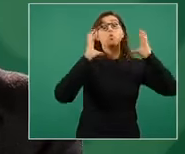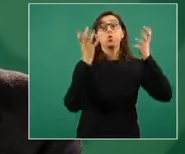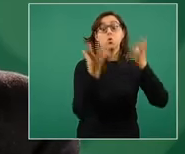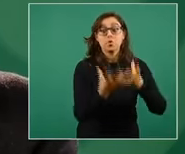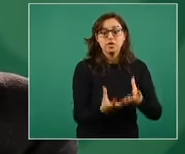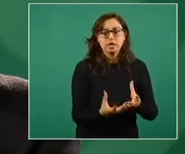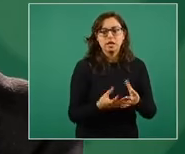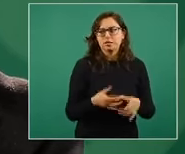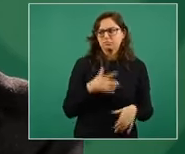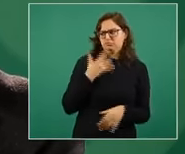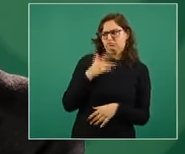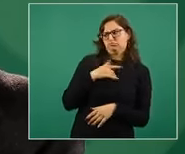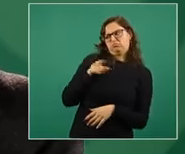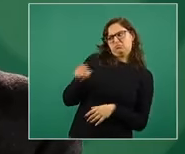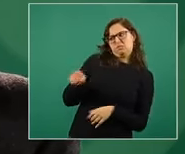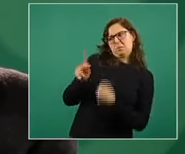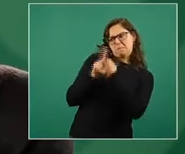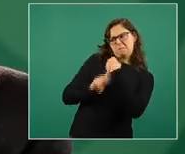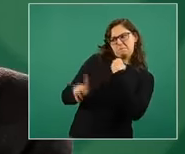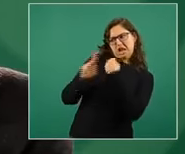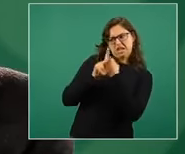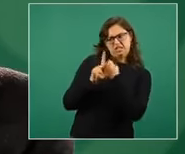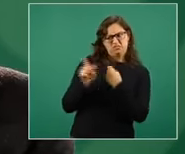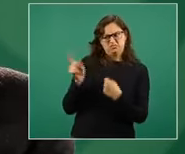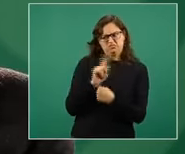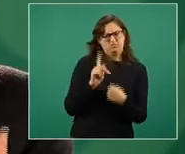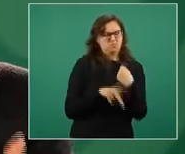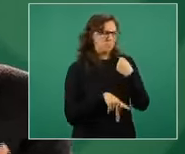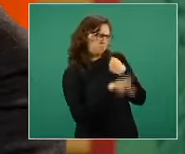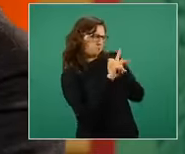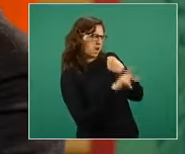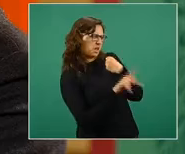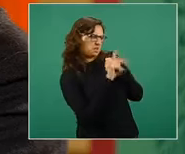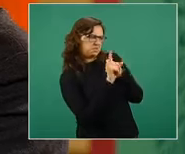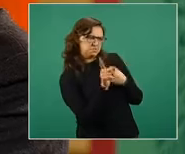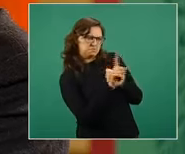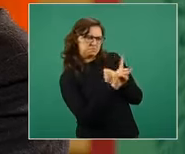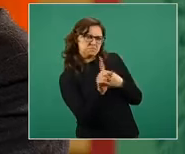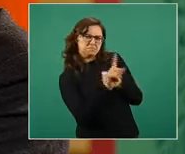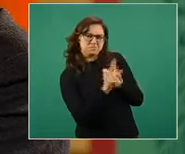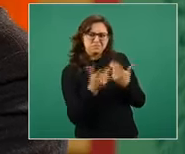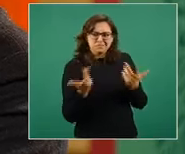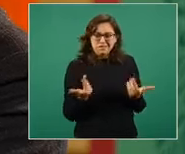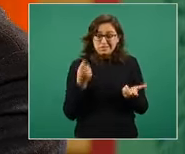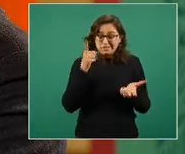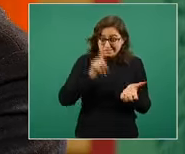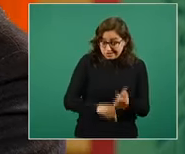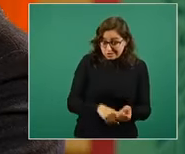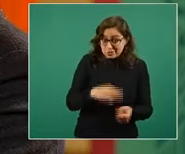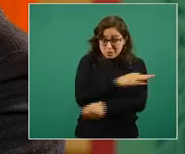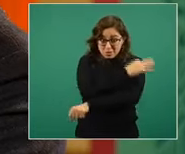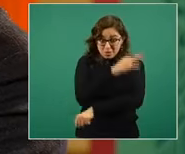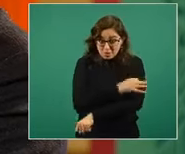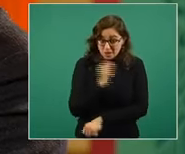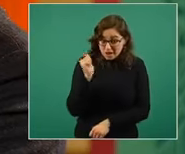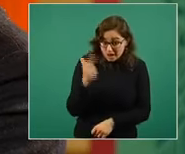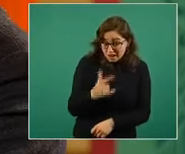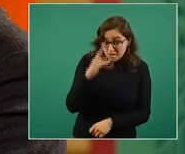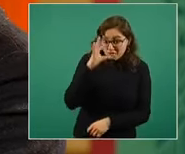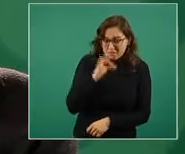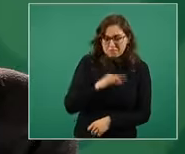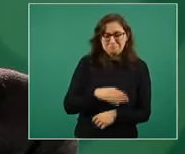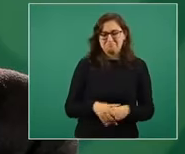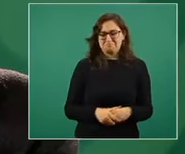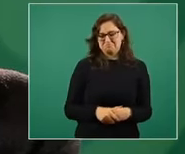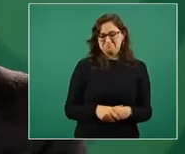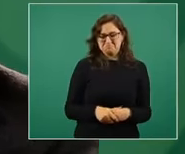hacia preferir o no preferir ciertas vacunas, cuando eso no tiene una relación con sus características técnicas. Ahora, esta no es